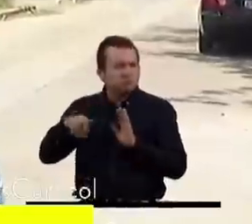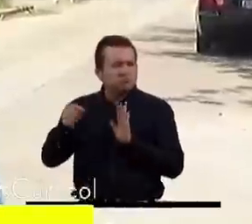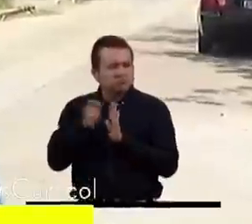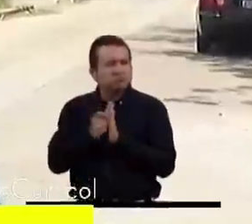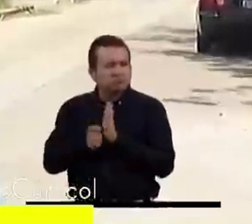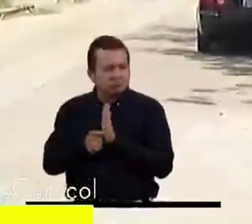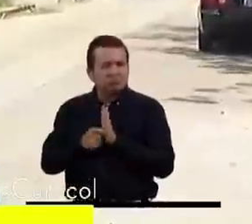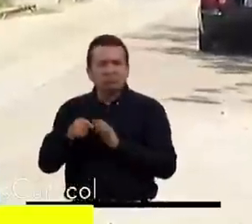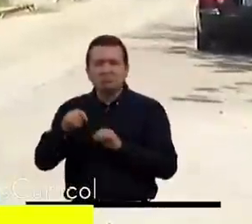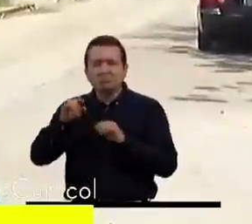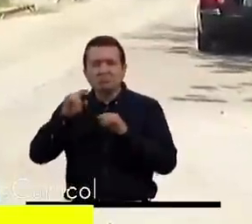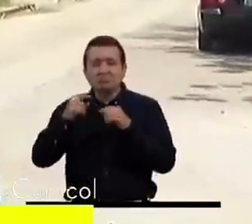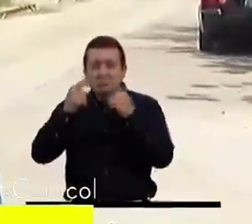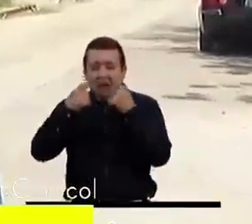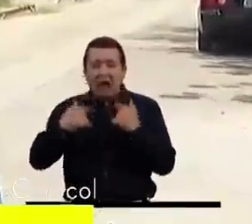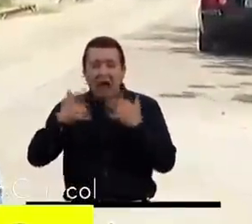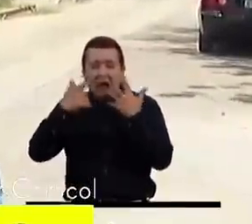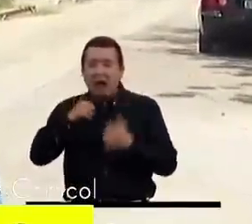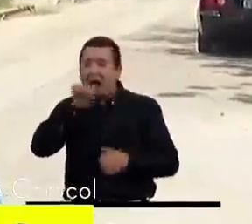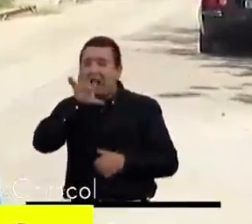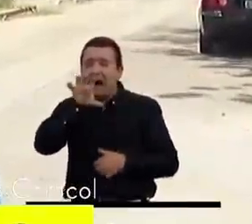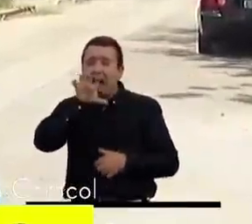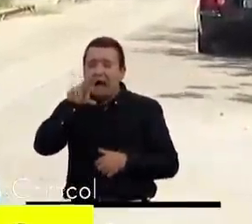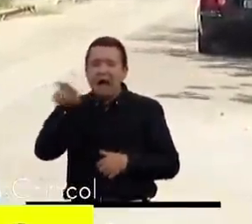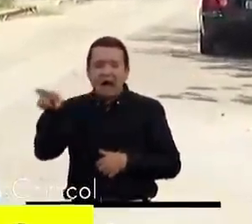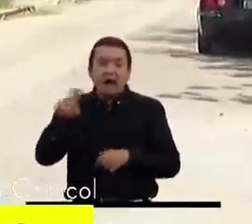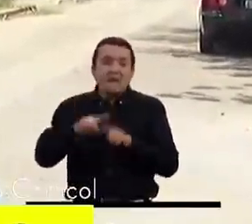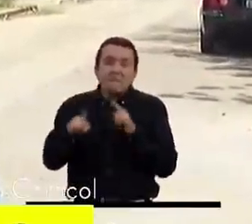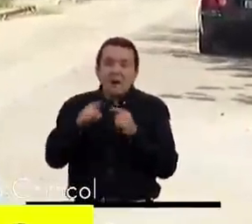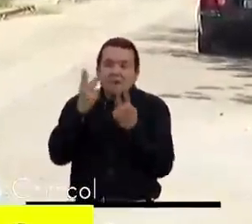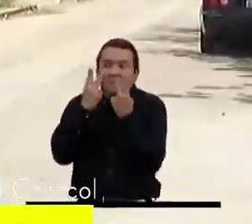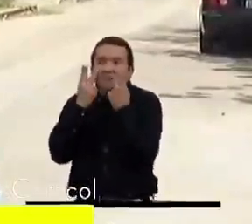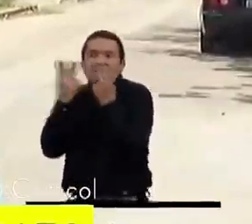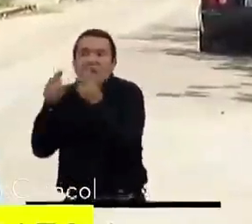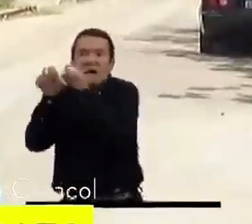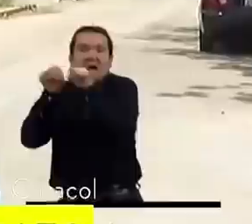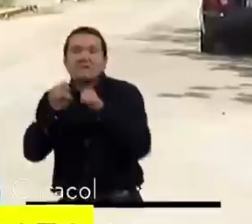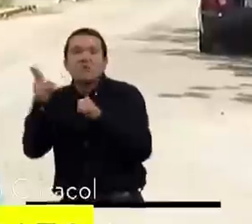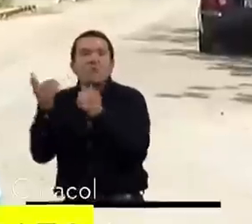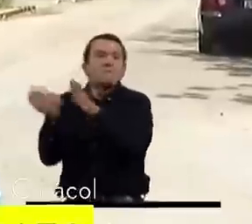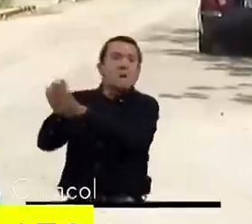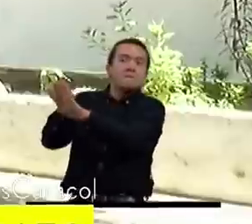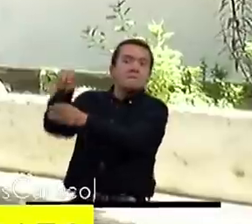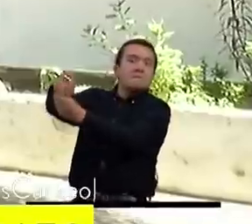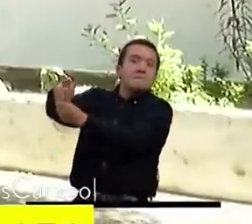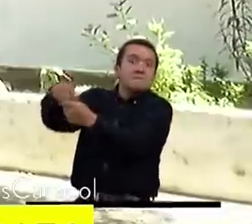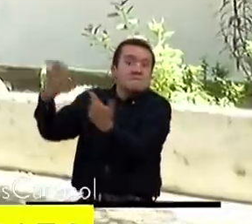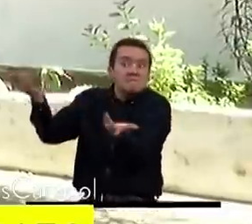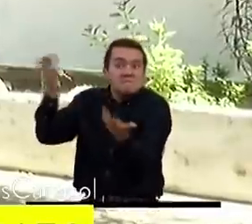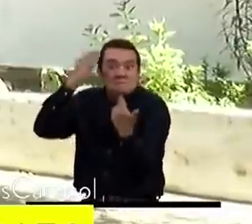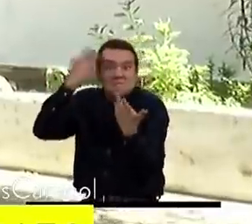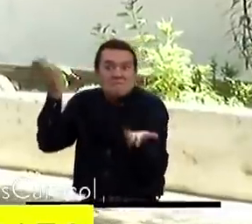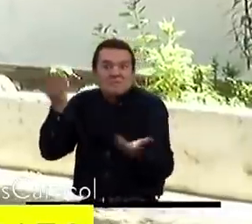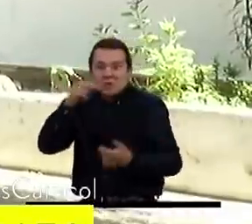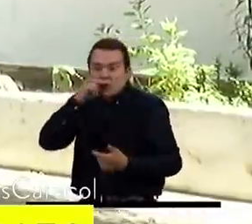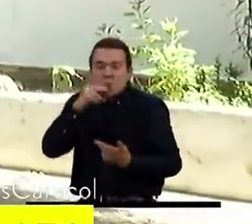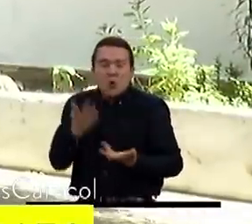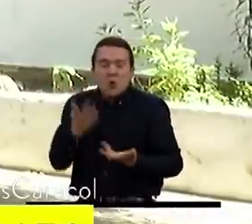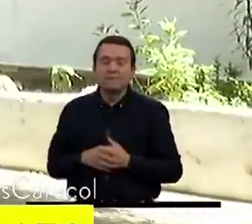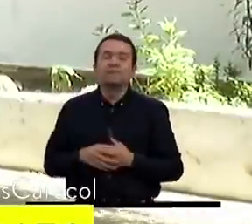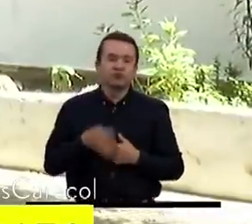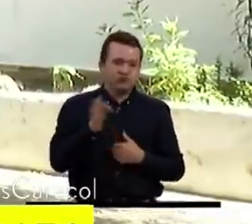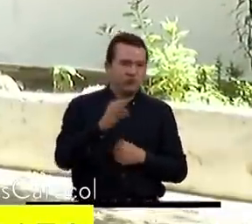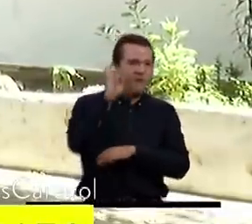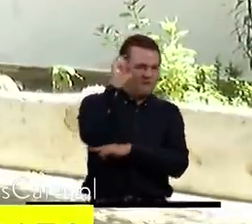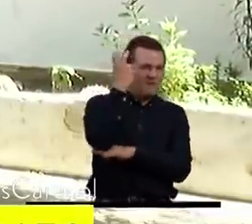cerrada, no se tuvo ni siquiera la mínima oportunidad de descubrir qué es lo que estaba pasando realmente con el niño. Según la fiscalía que lleva el